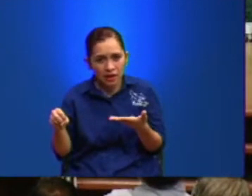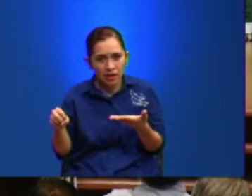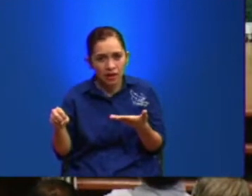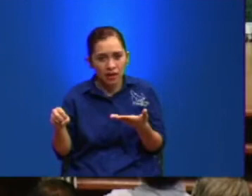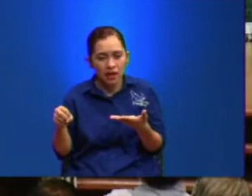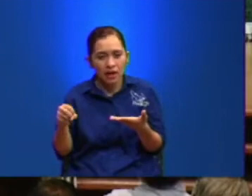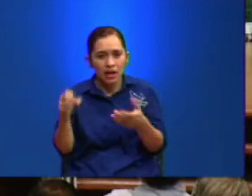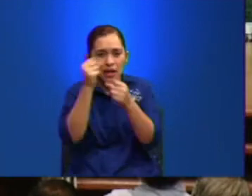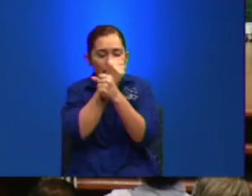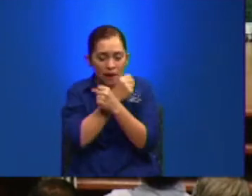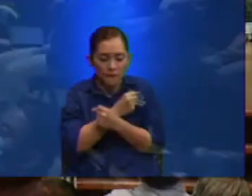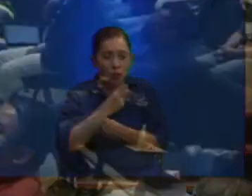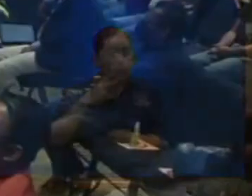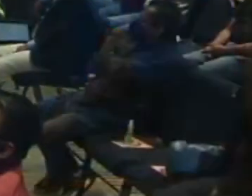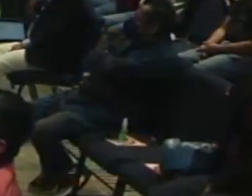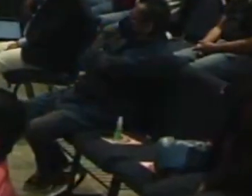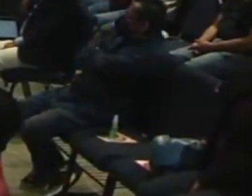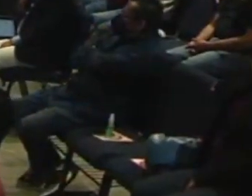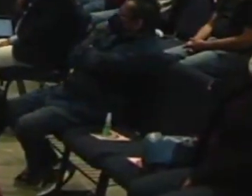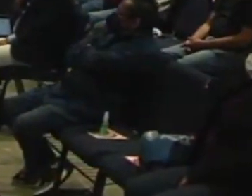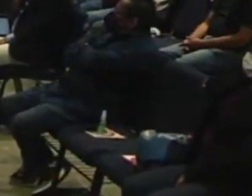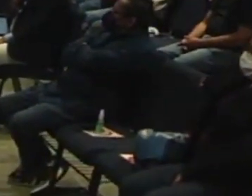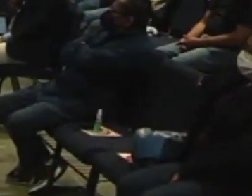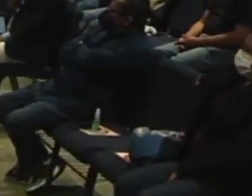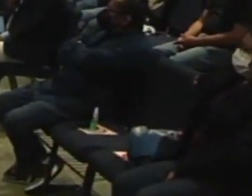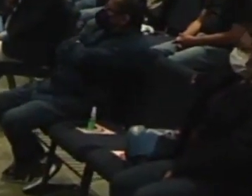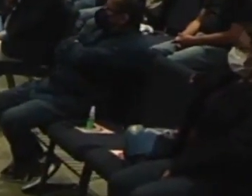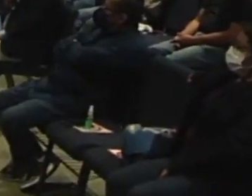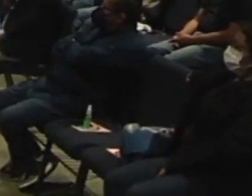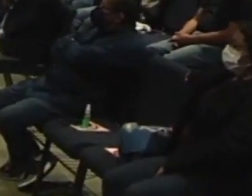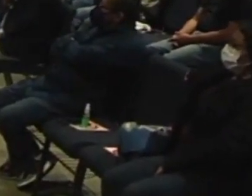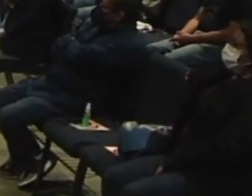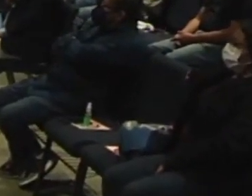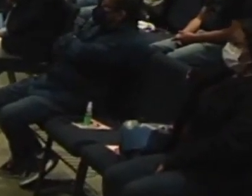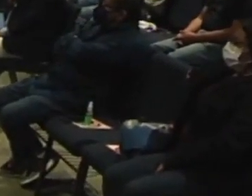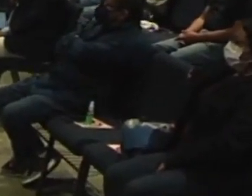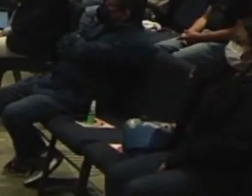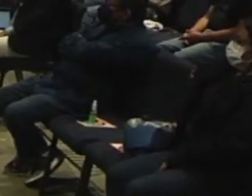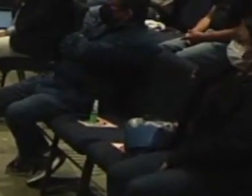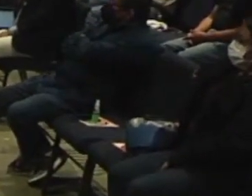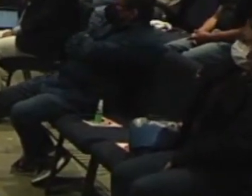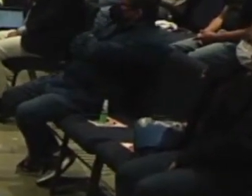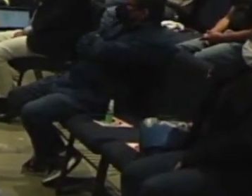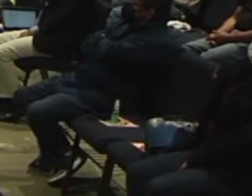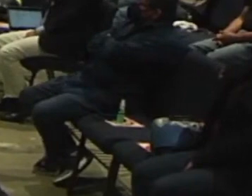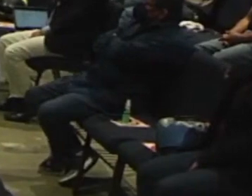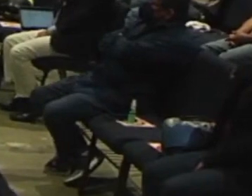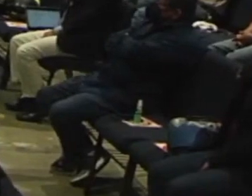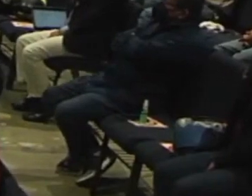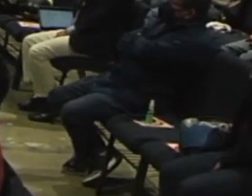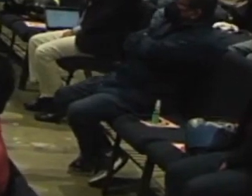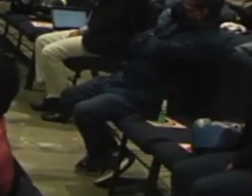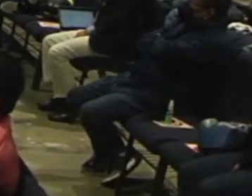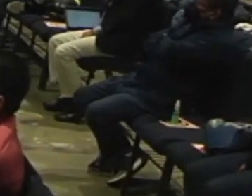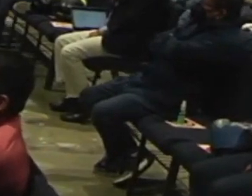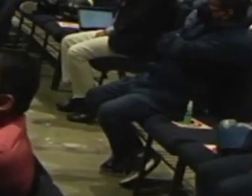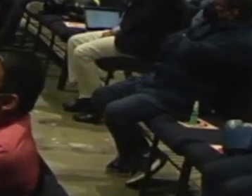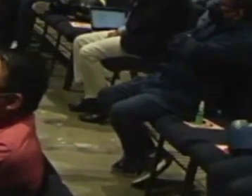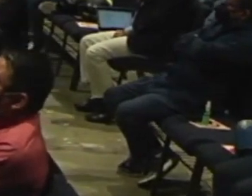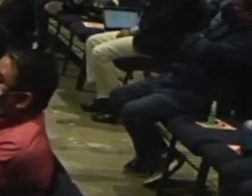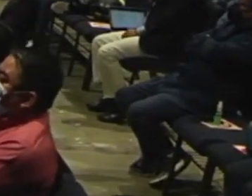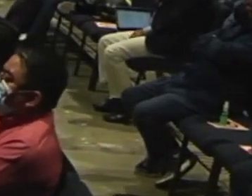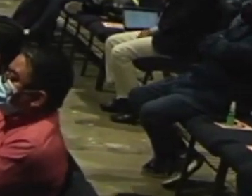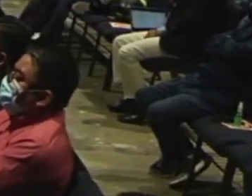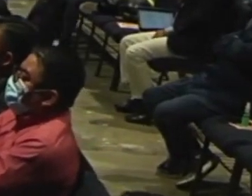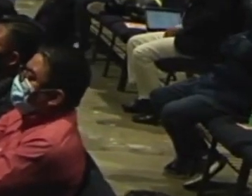puedes amar a dos señores a la vez porque vas a recibir a uno va a rechazar al otro tú tienes que definir de qué es lo que vas